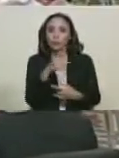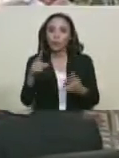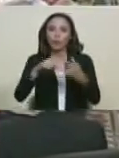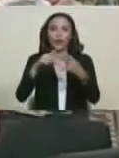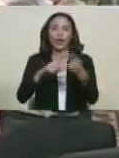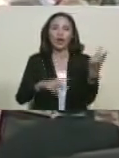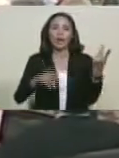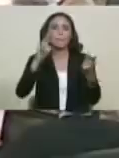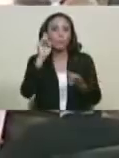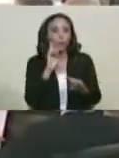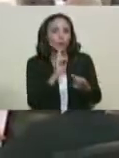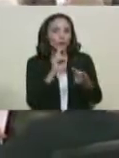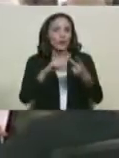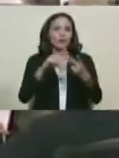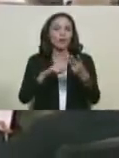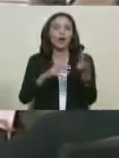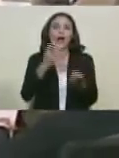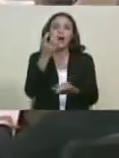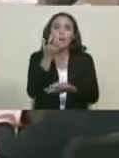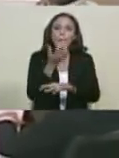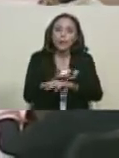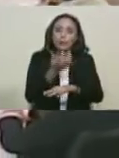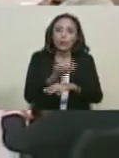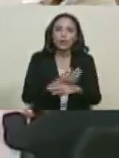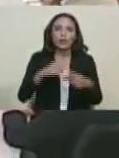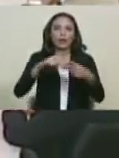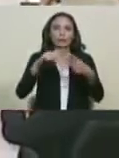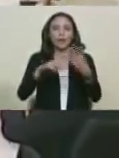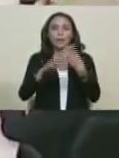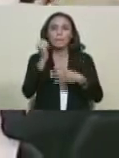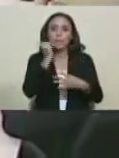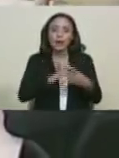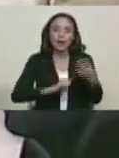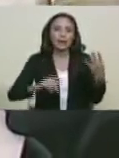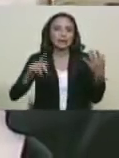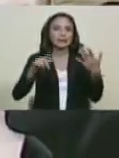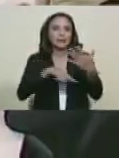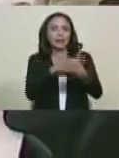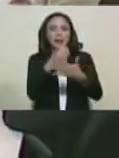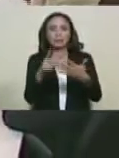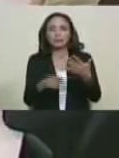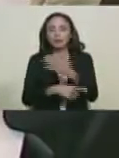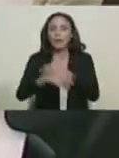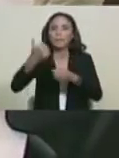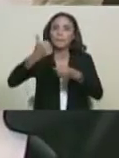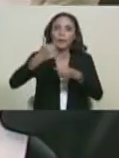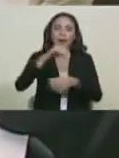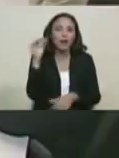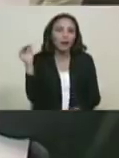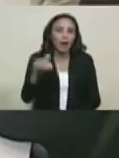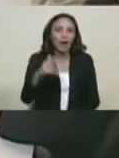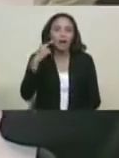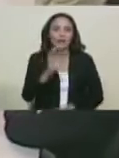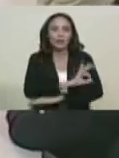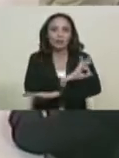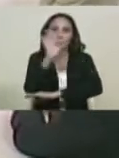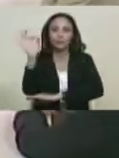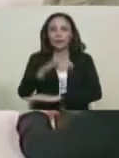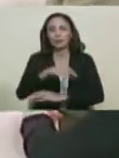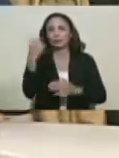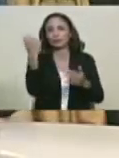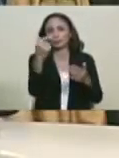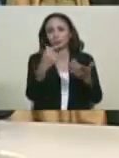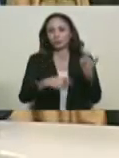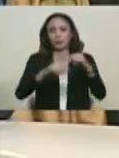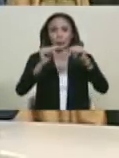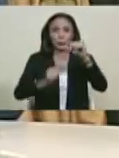bolívar en maturín en valencia y maracay y en barquisimeto en los